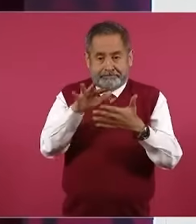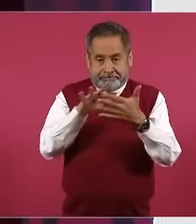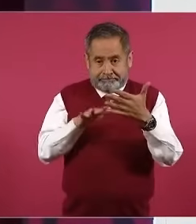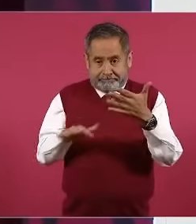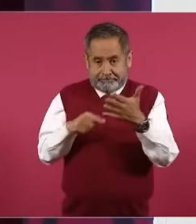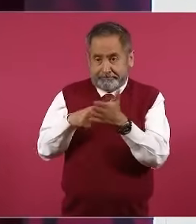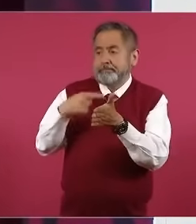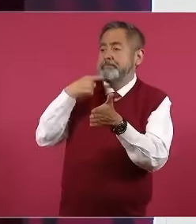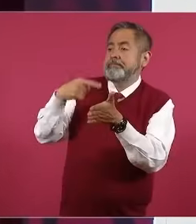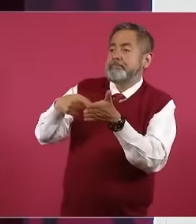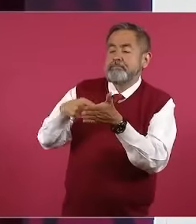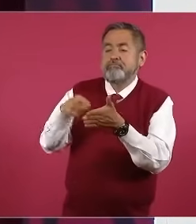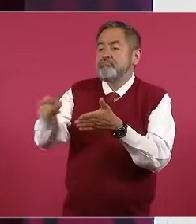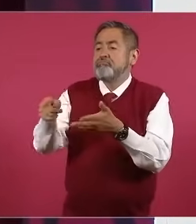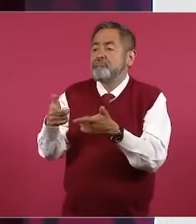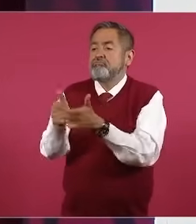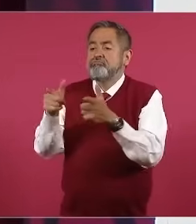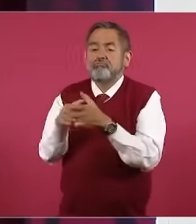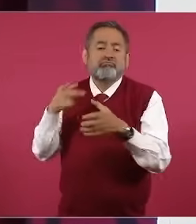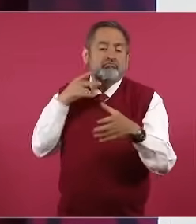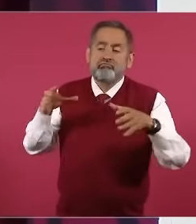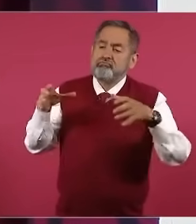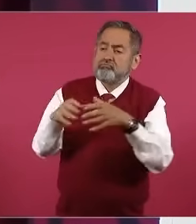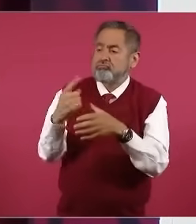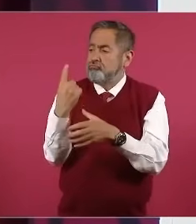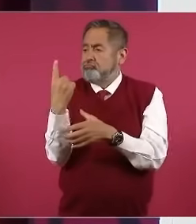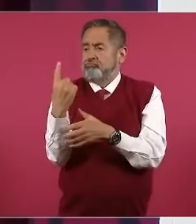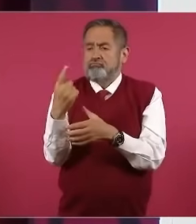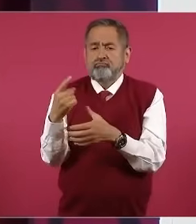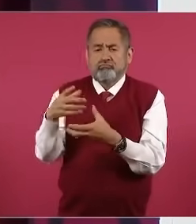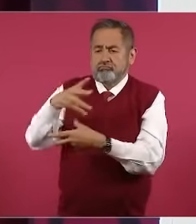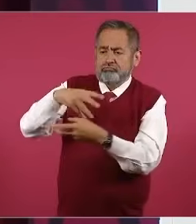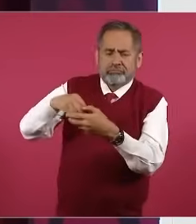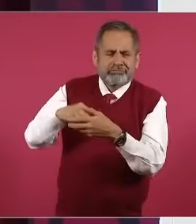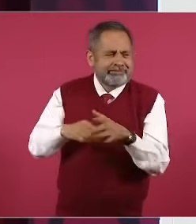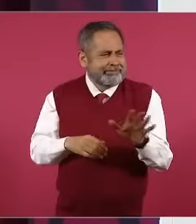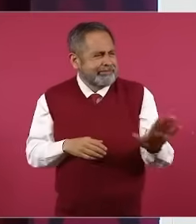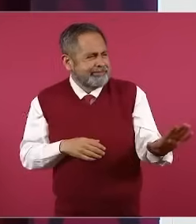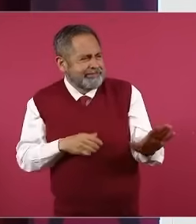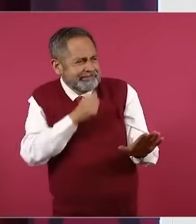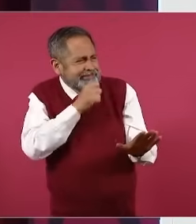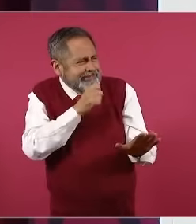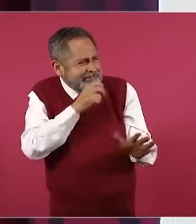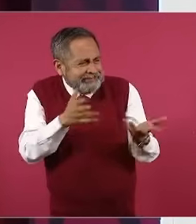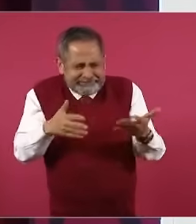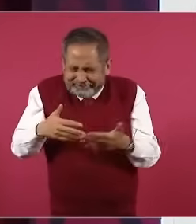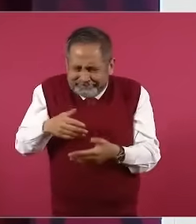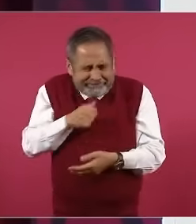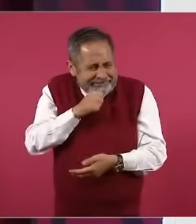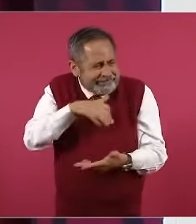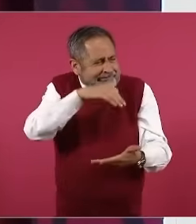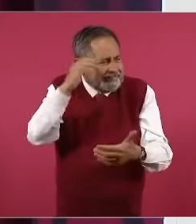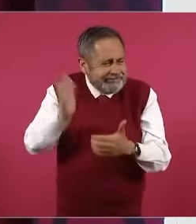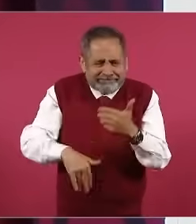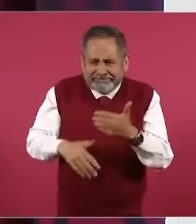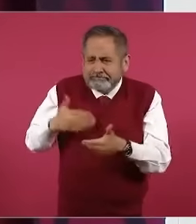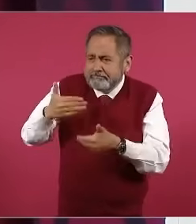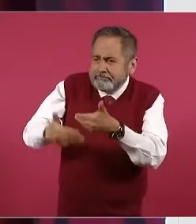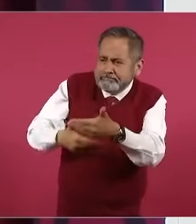como una fuerza política gubernamental, si todavía está el proceso electoral.